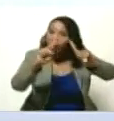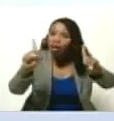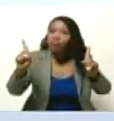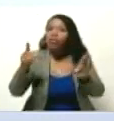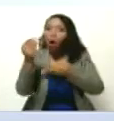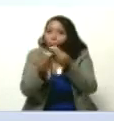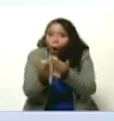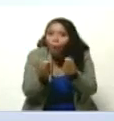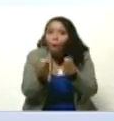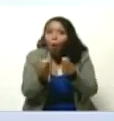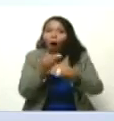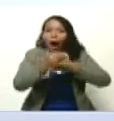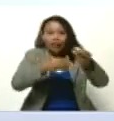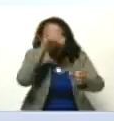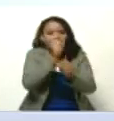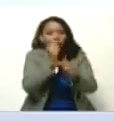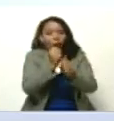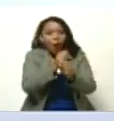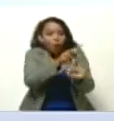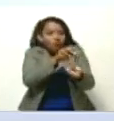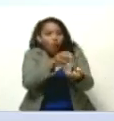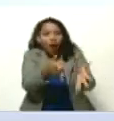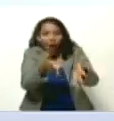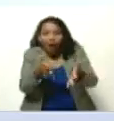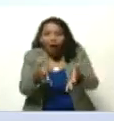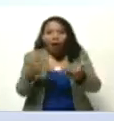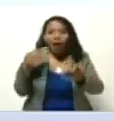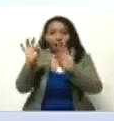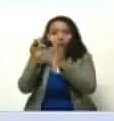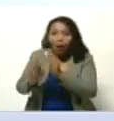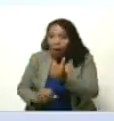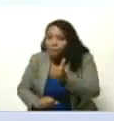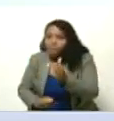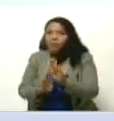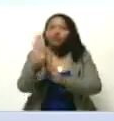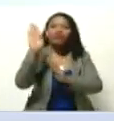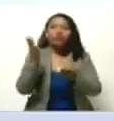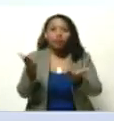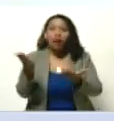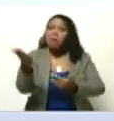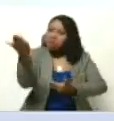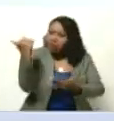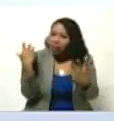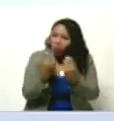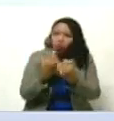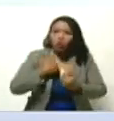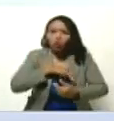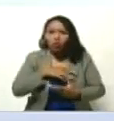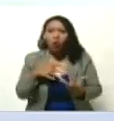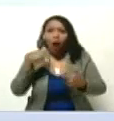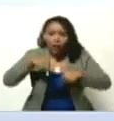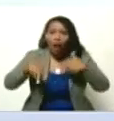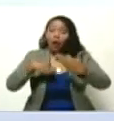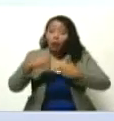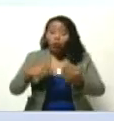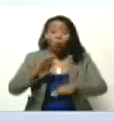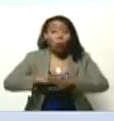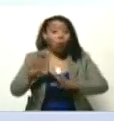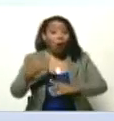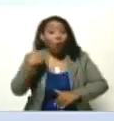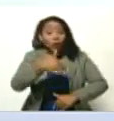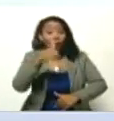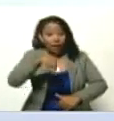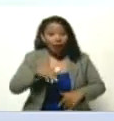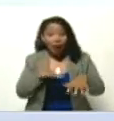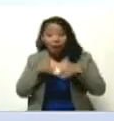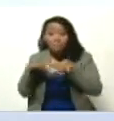de generar ingresos para su familia. Vénganse con nosotros. Es con la revolución. Porque cuando aquí el